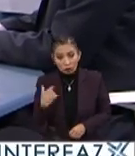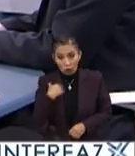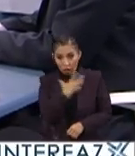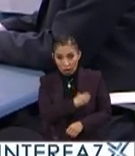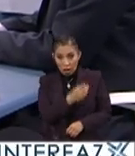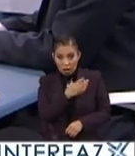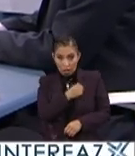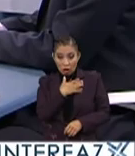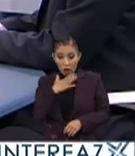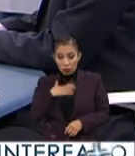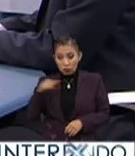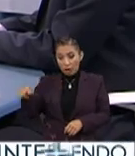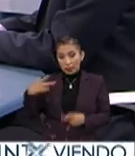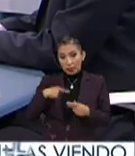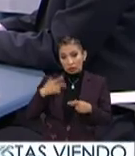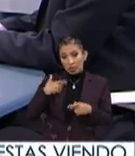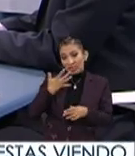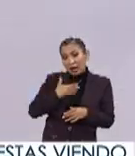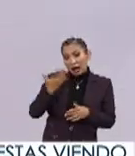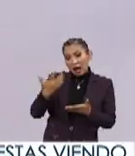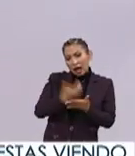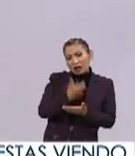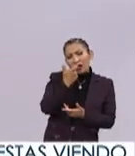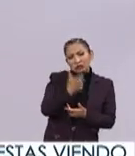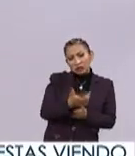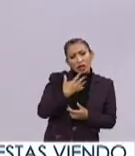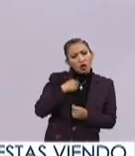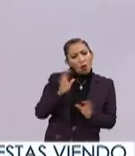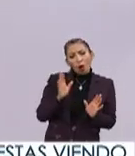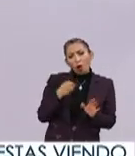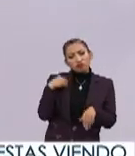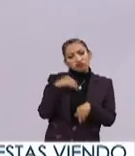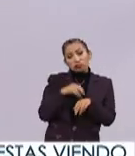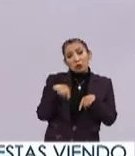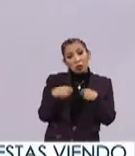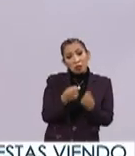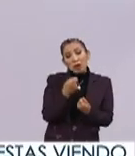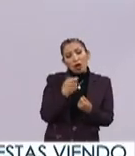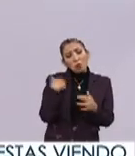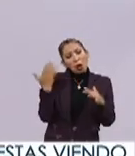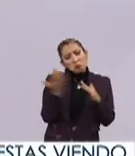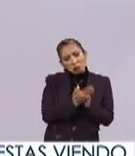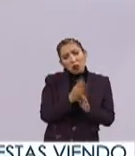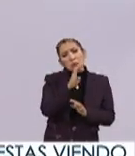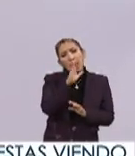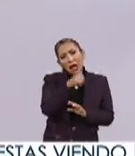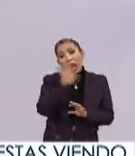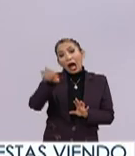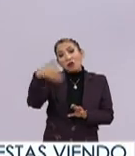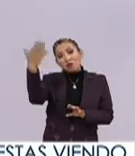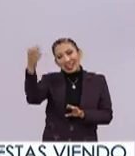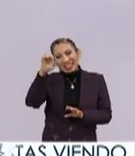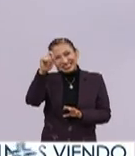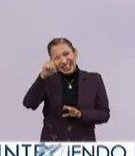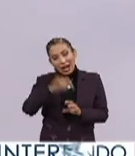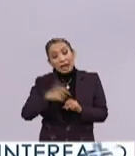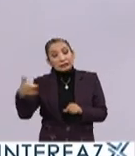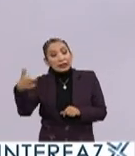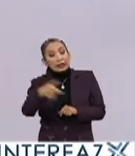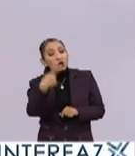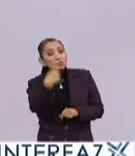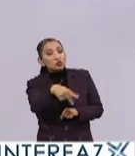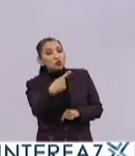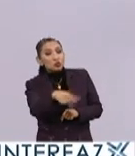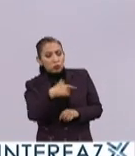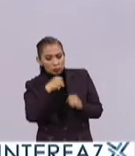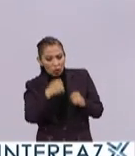hijo de alguien que tiene cierto ingreso, que no se justifica darte todo, te damos una beca externa. Okay. Es un dinero con el